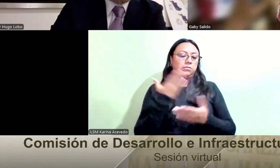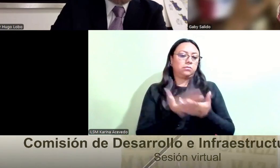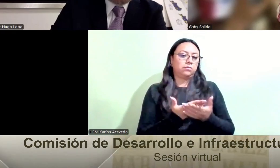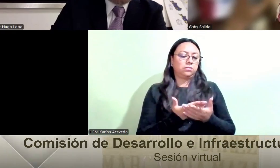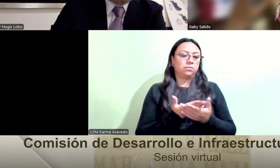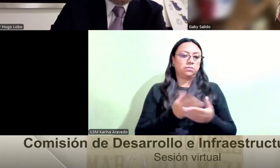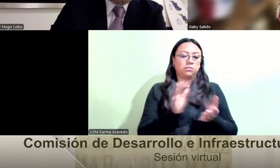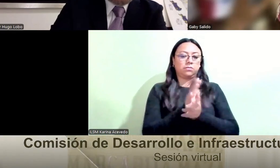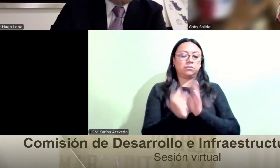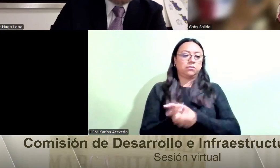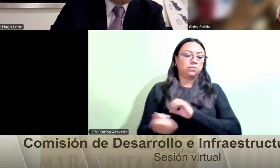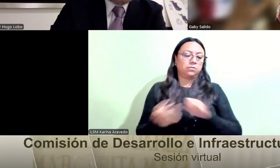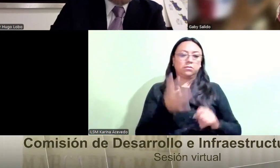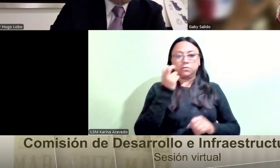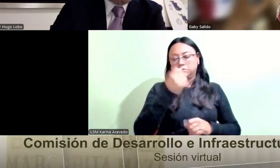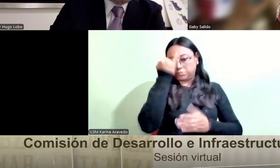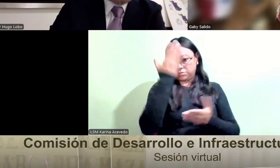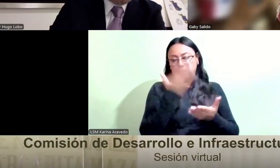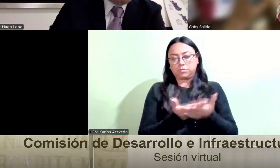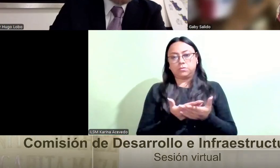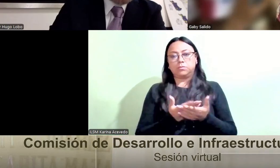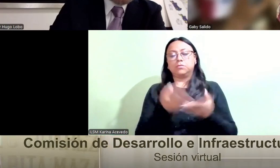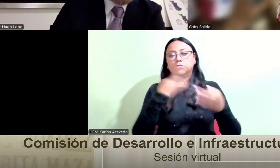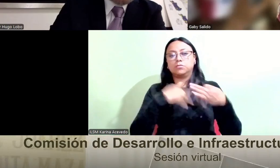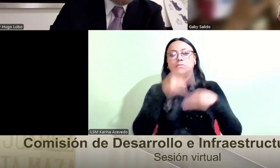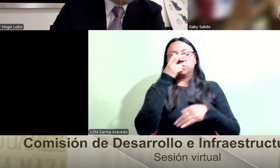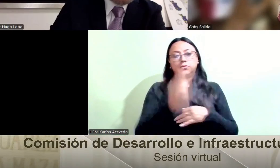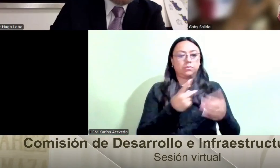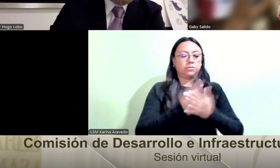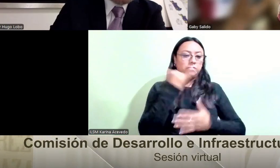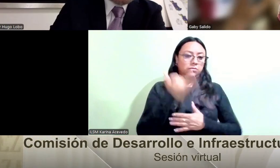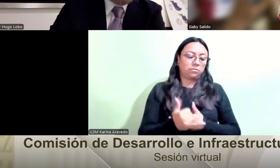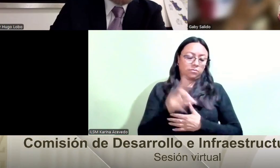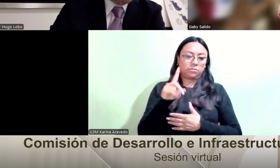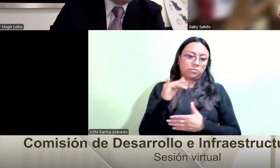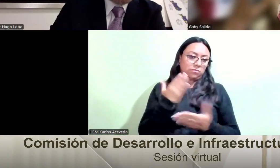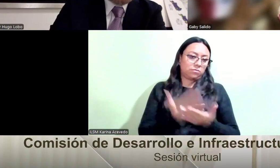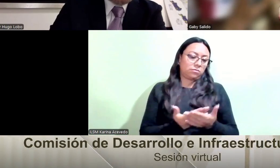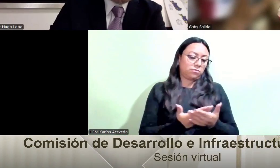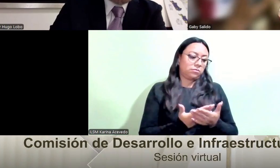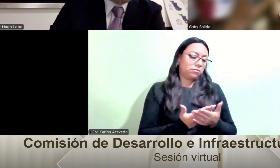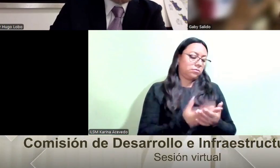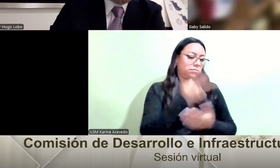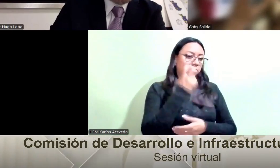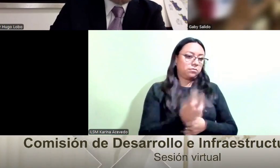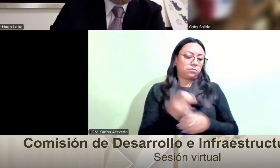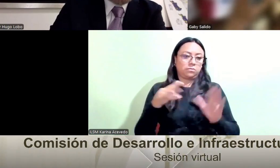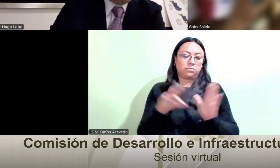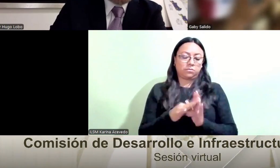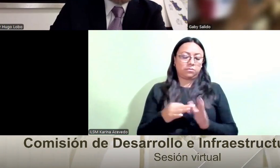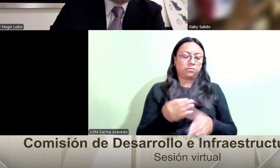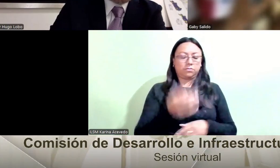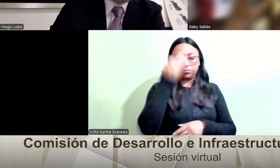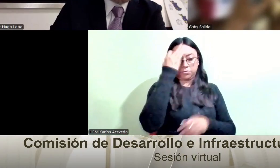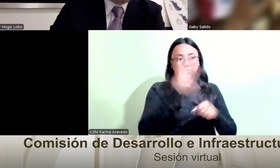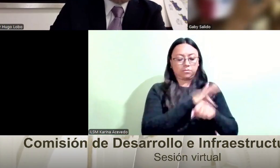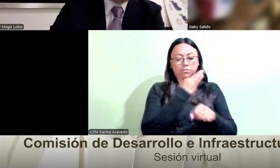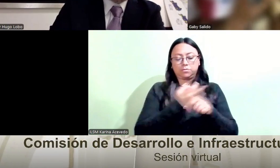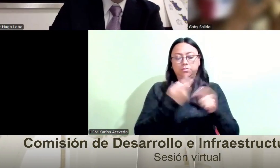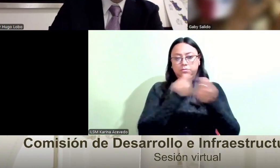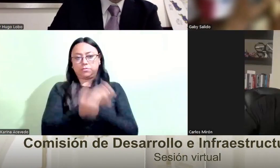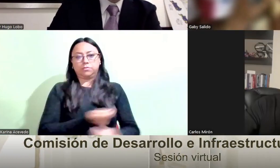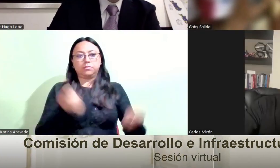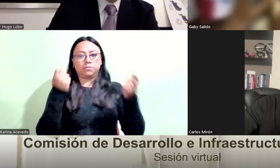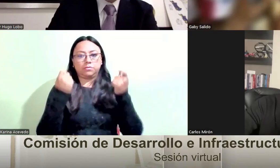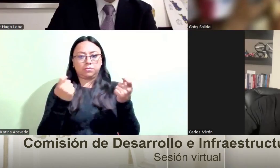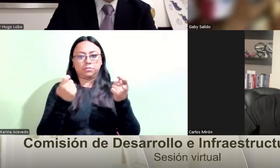se dictamina y en este sentido, y toda vez que el proyecto de dictamen en materia del presente punto ha sido distribuido con la debida anticipación a cada uno